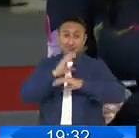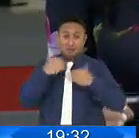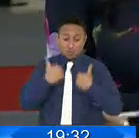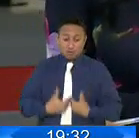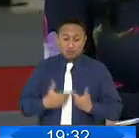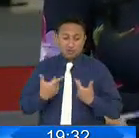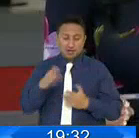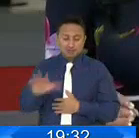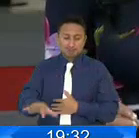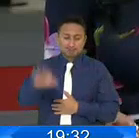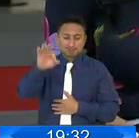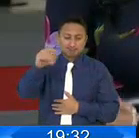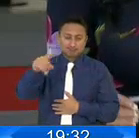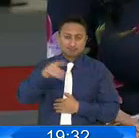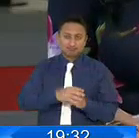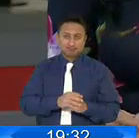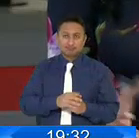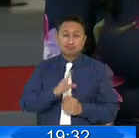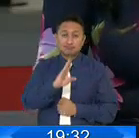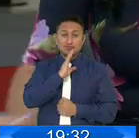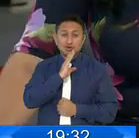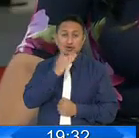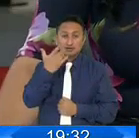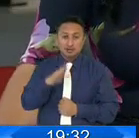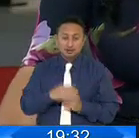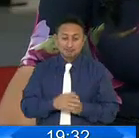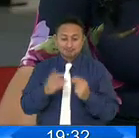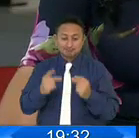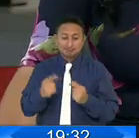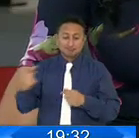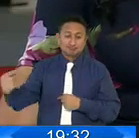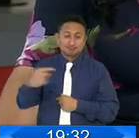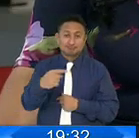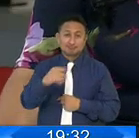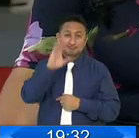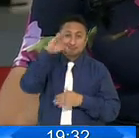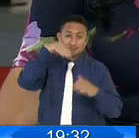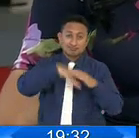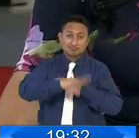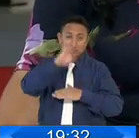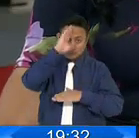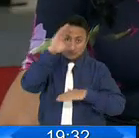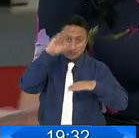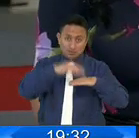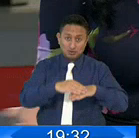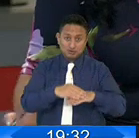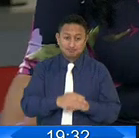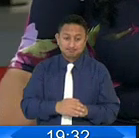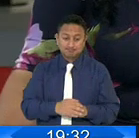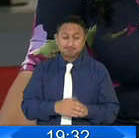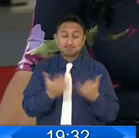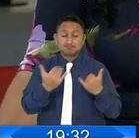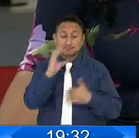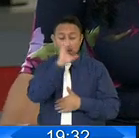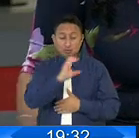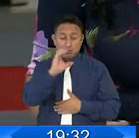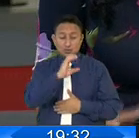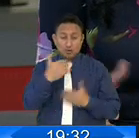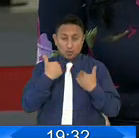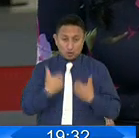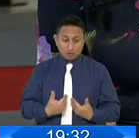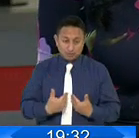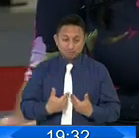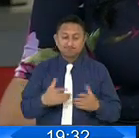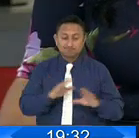fue localizado en la represa de agua. Inmediatamente fue bajado hasta la morgue de la localidad. Así termina la búsqueda y rescate